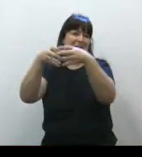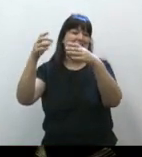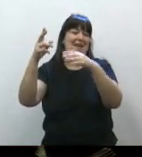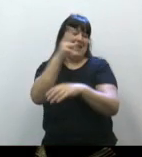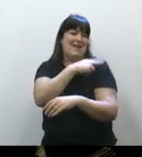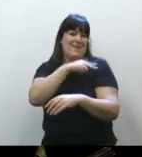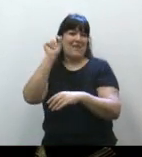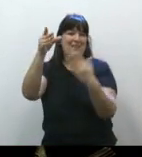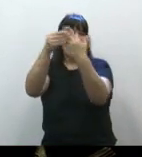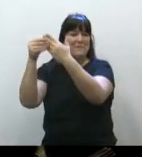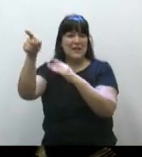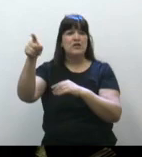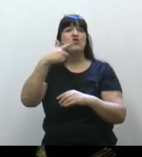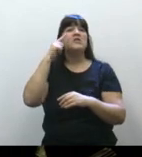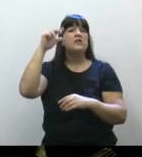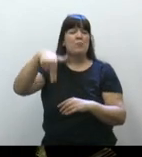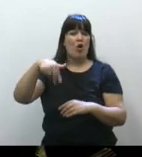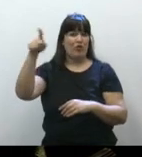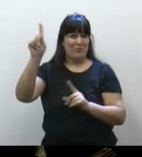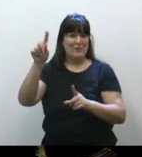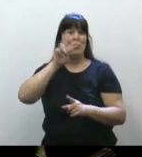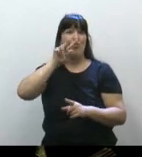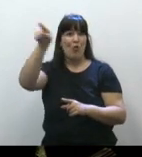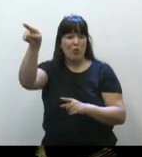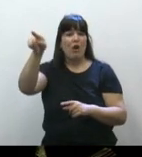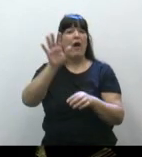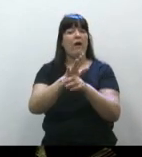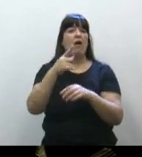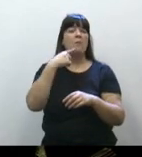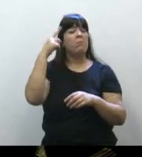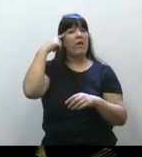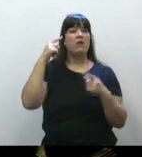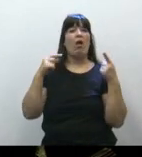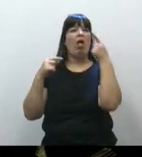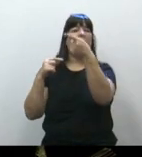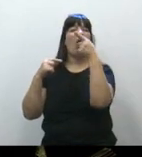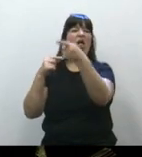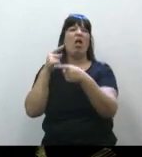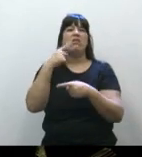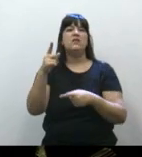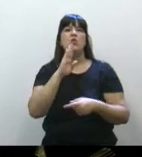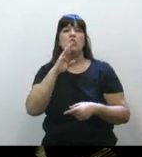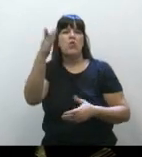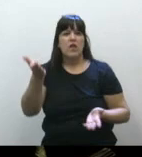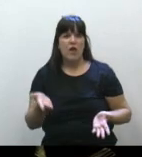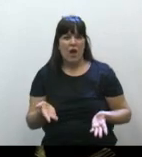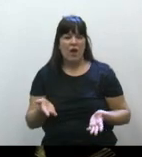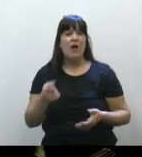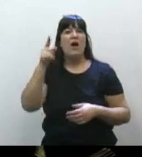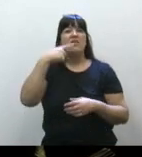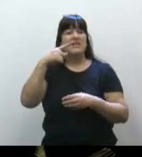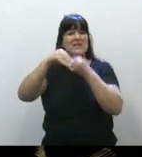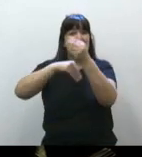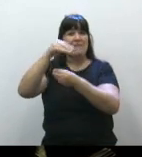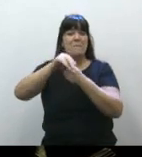calificaron a simon veil una mujer que era de origen judío cuya familia había